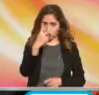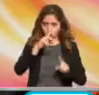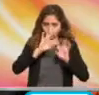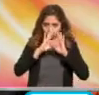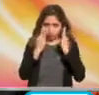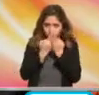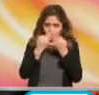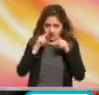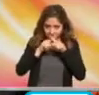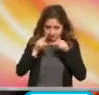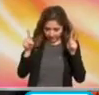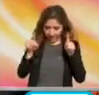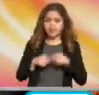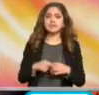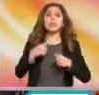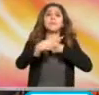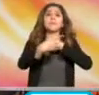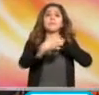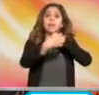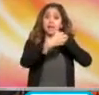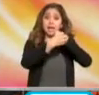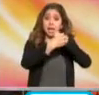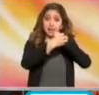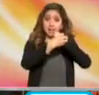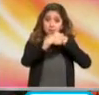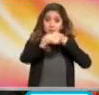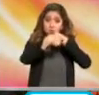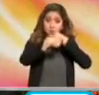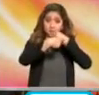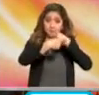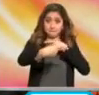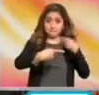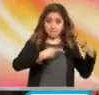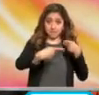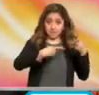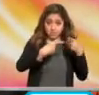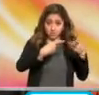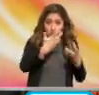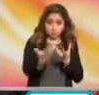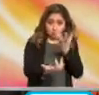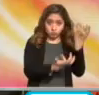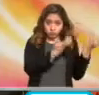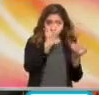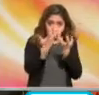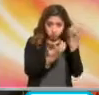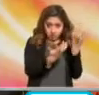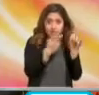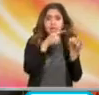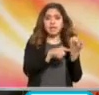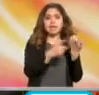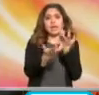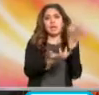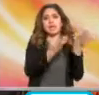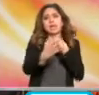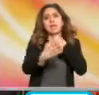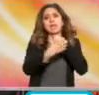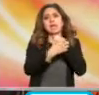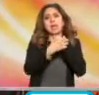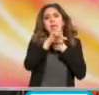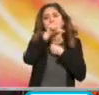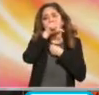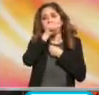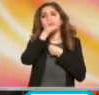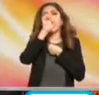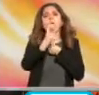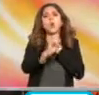más. El caldo parte la preparación de una base líquida, que en este caso es caldo de pollo, Ok, caldo sí. de res,